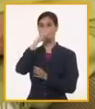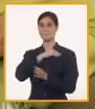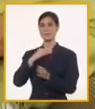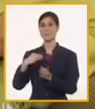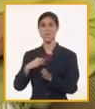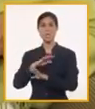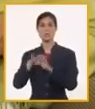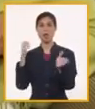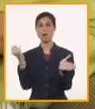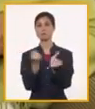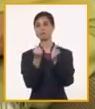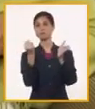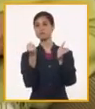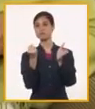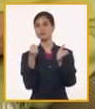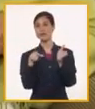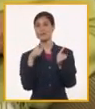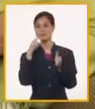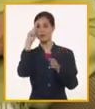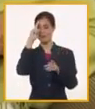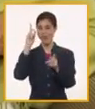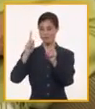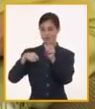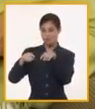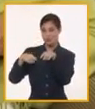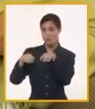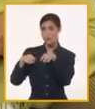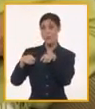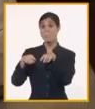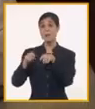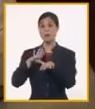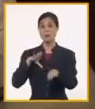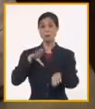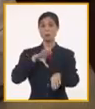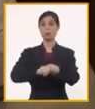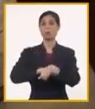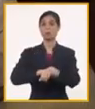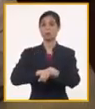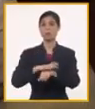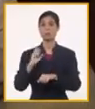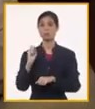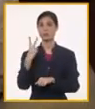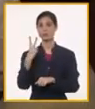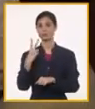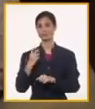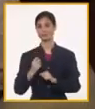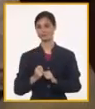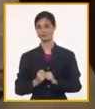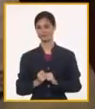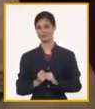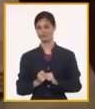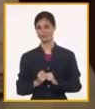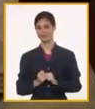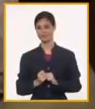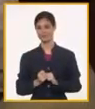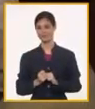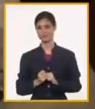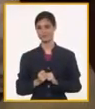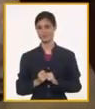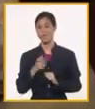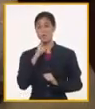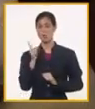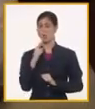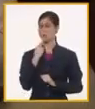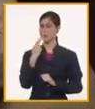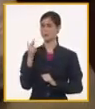de cirujano, pero usted estuvo preso 2 veces también. No, no me pudieron